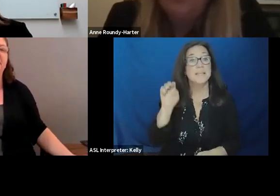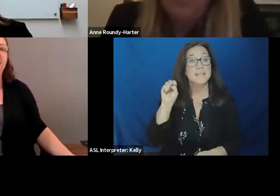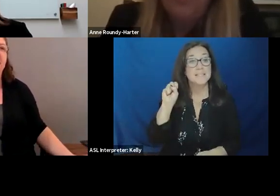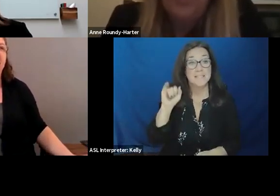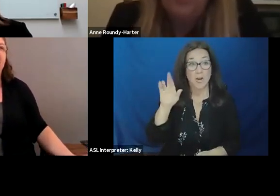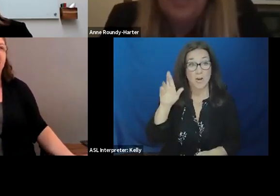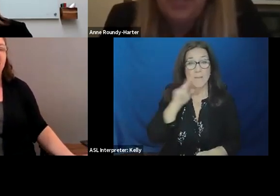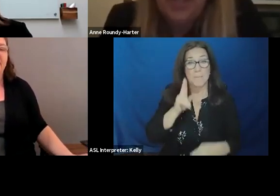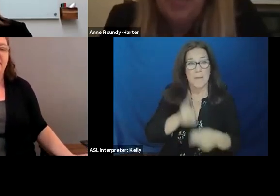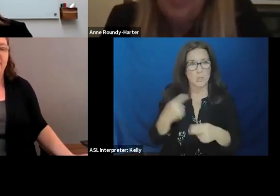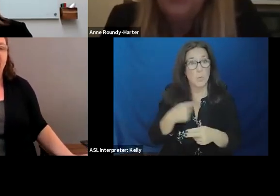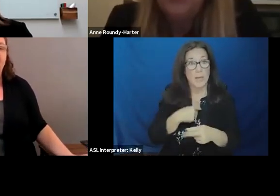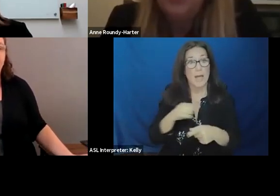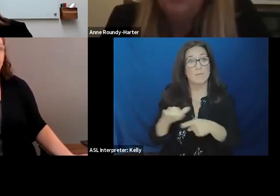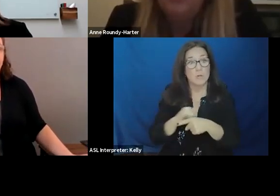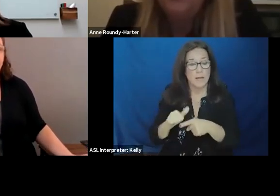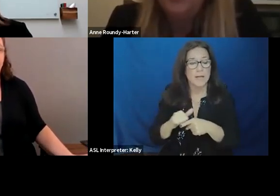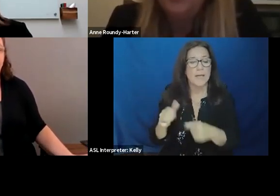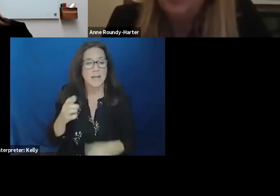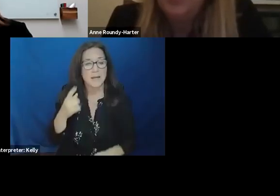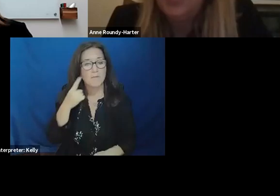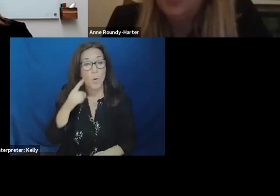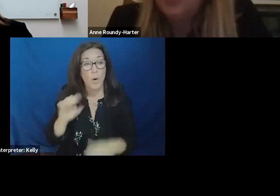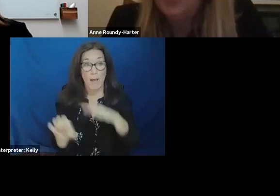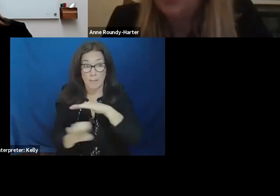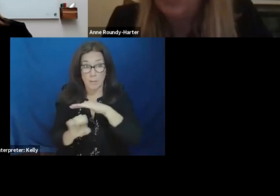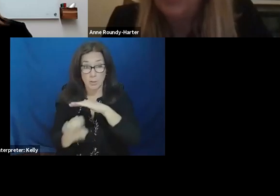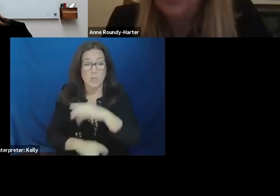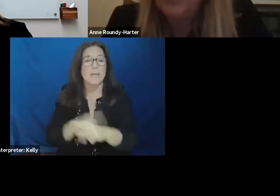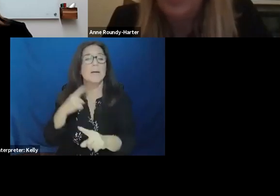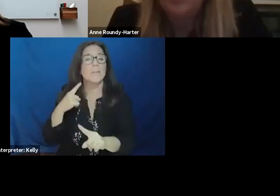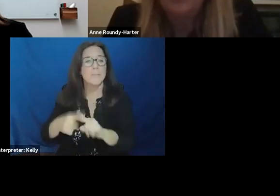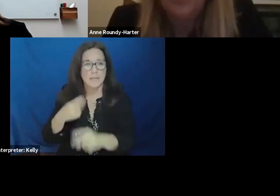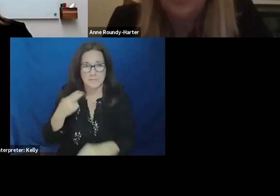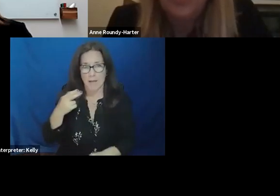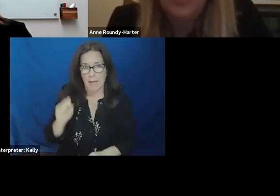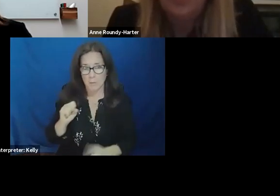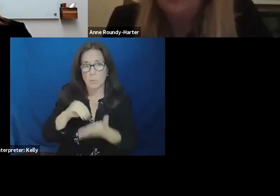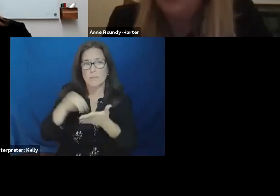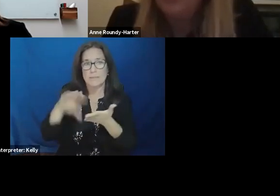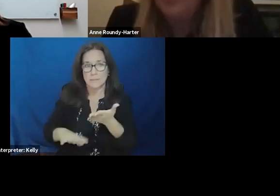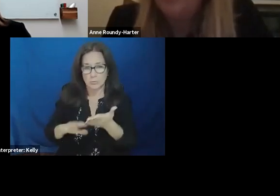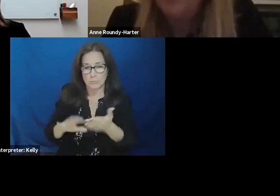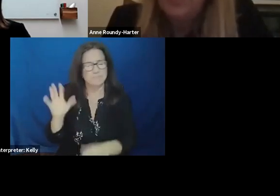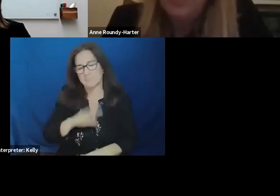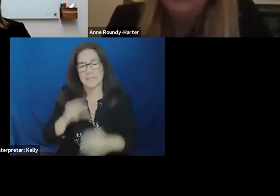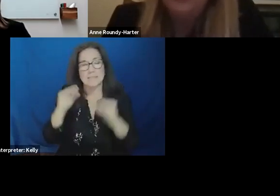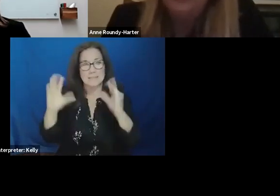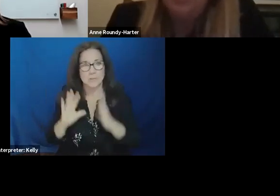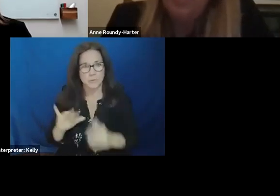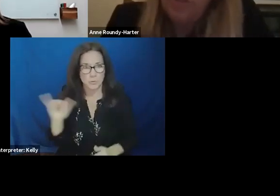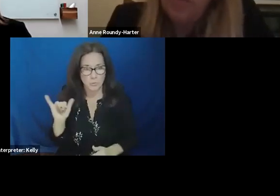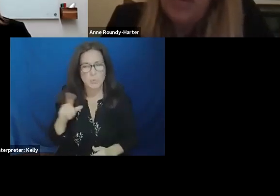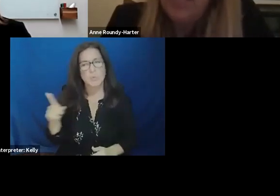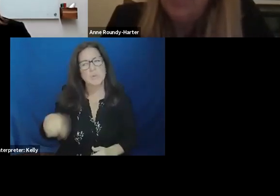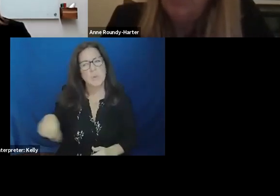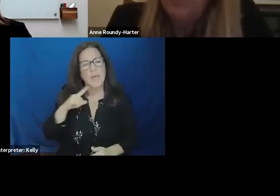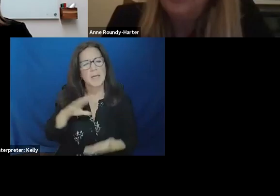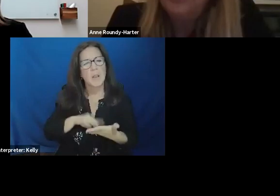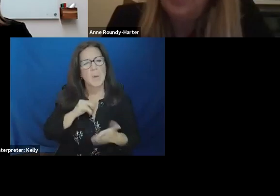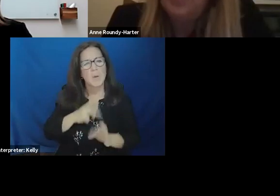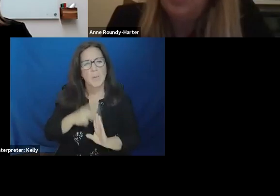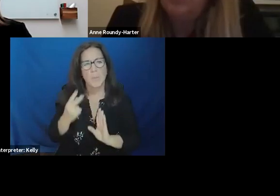capacitación en junio de 4 para primaria y también lo hacemos sólo momento en secundaria y preparatoria así que ellos pueden tener orientación en respecto al programa y